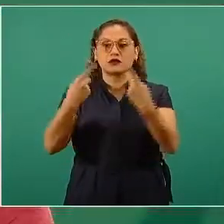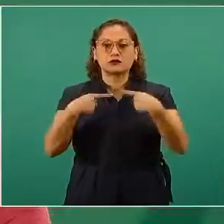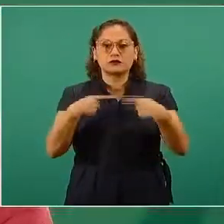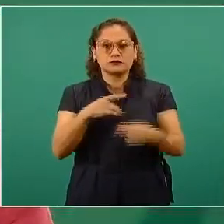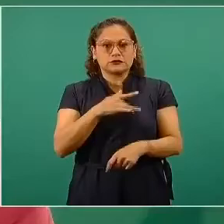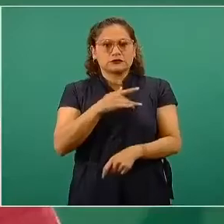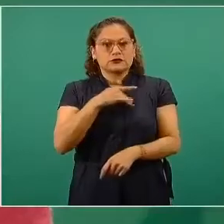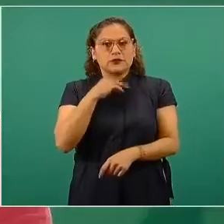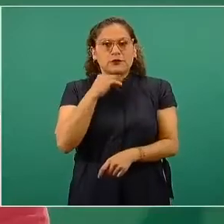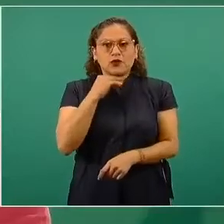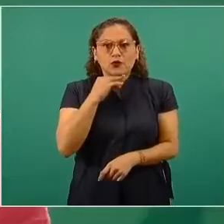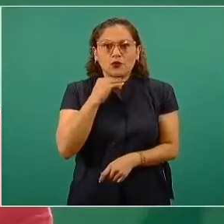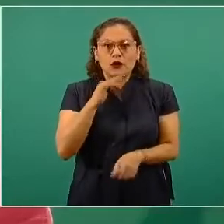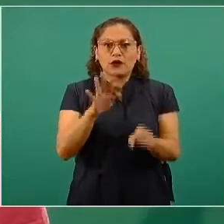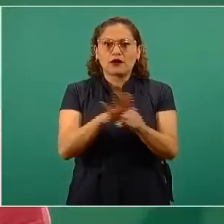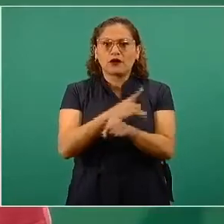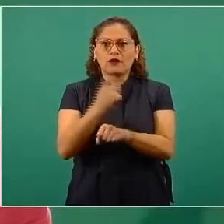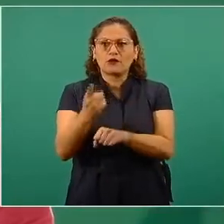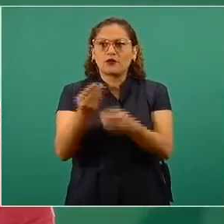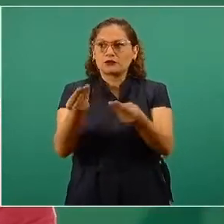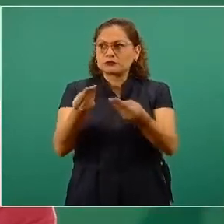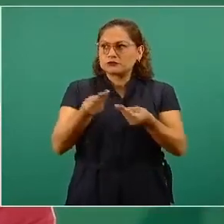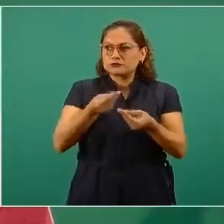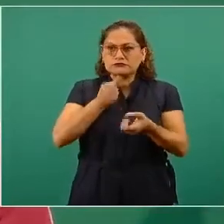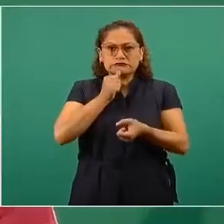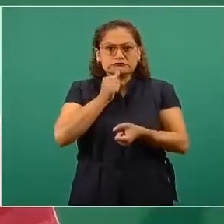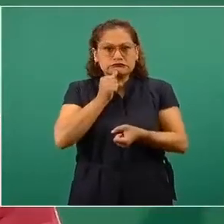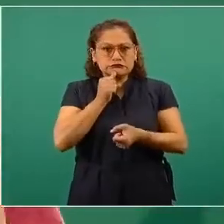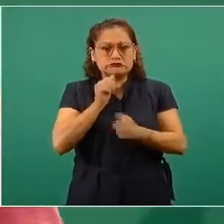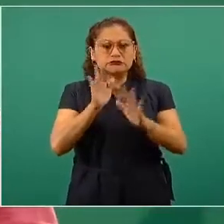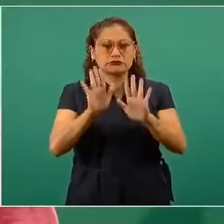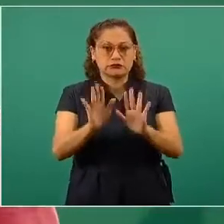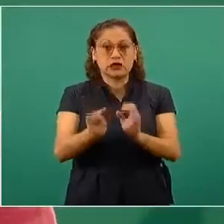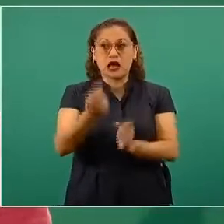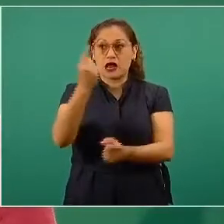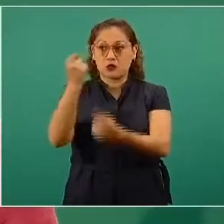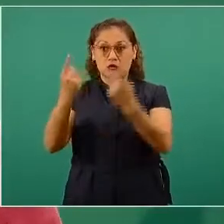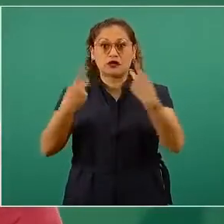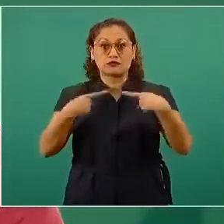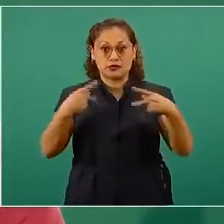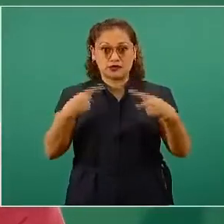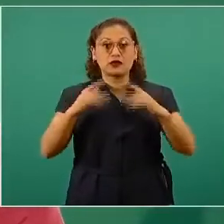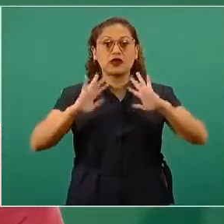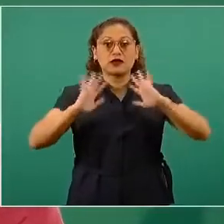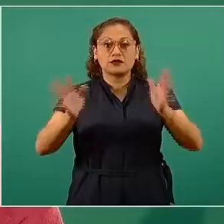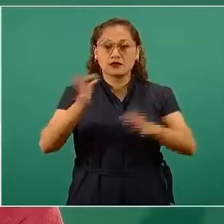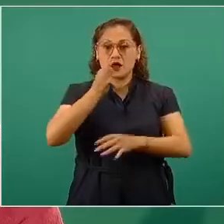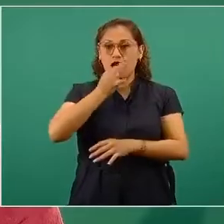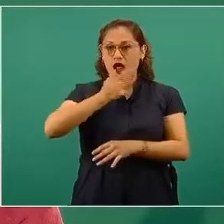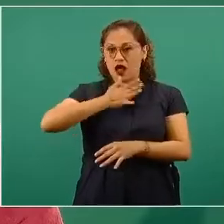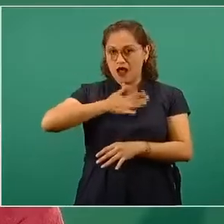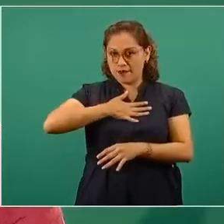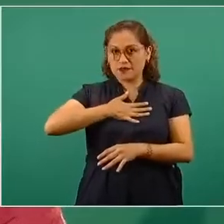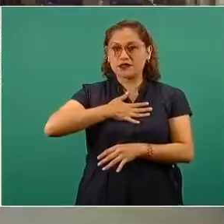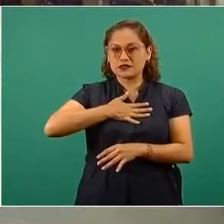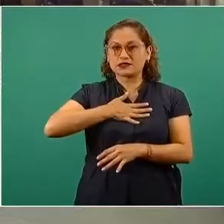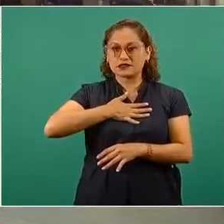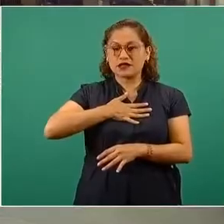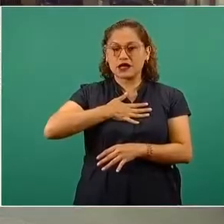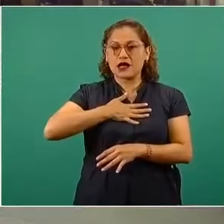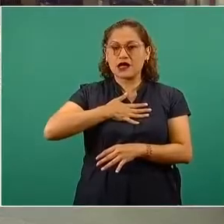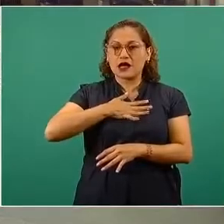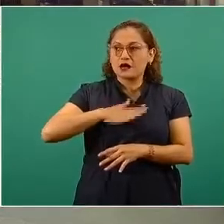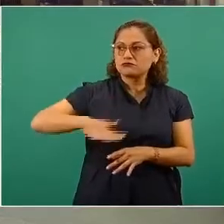porque identifican que todavía no les llegan sus dosis. Incluso algunas personas se han expresado hacia las